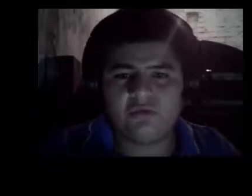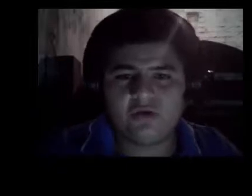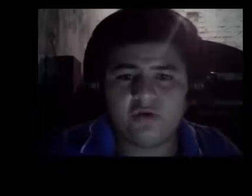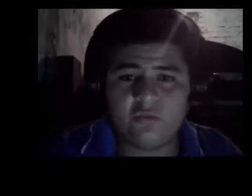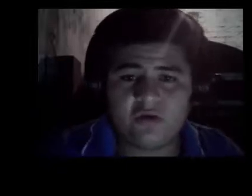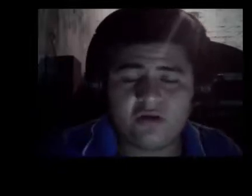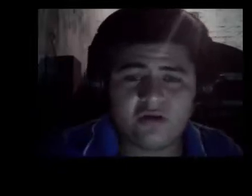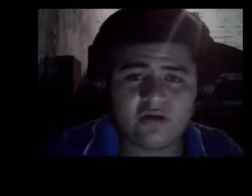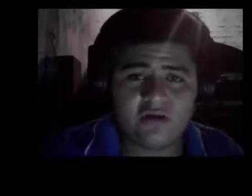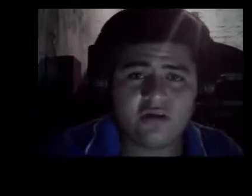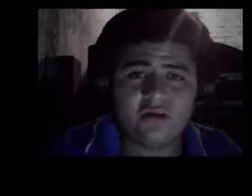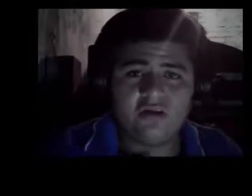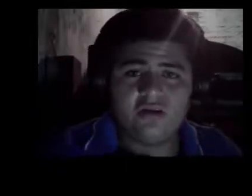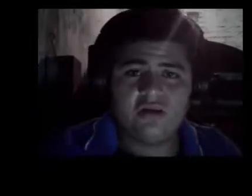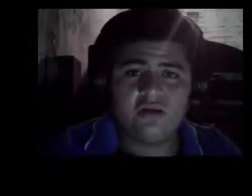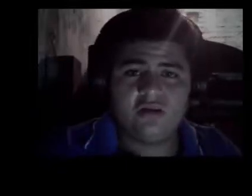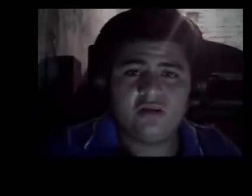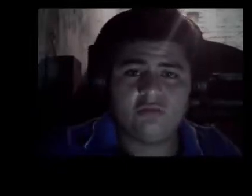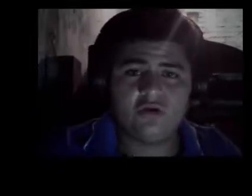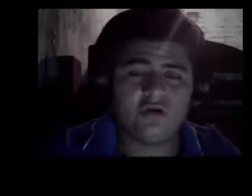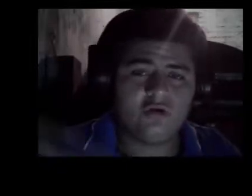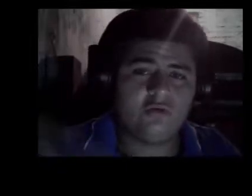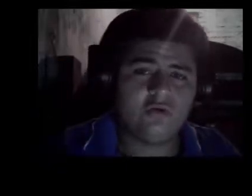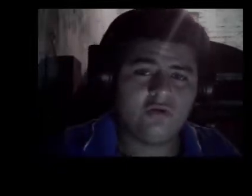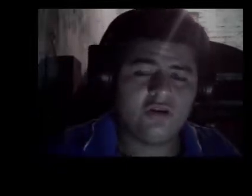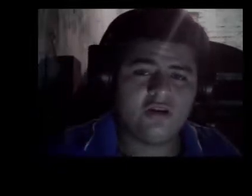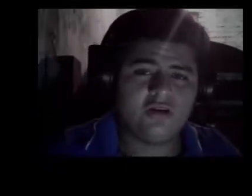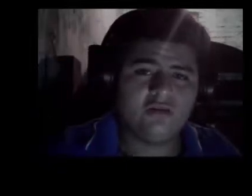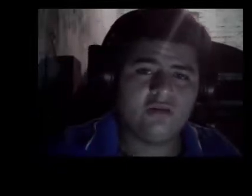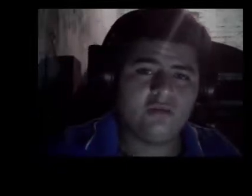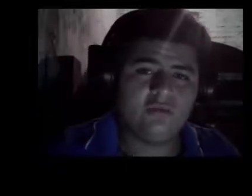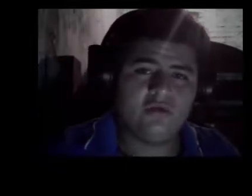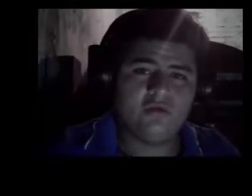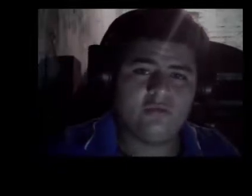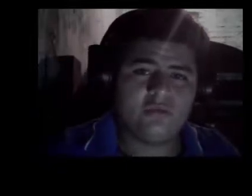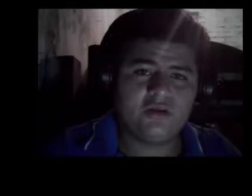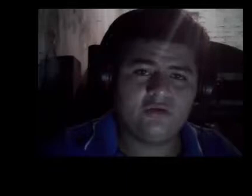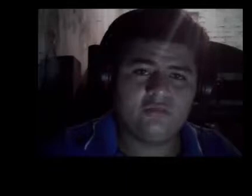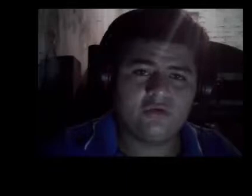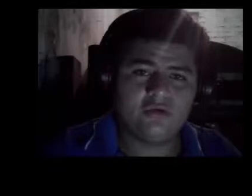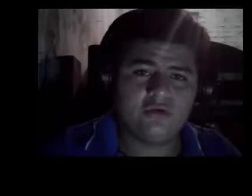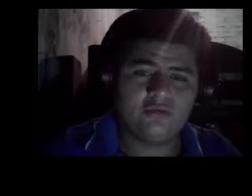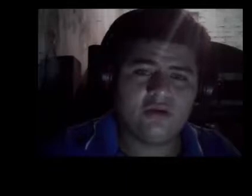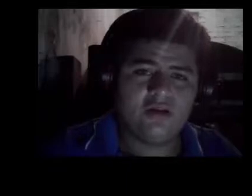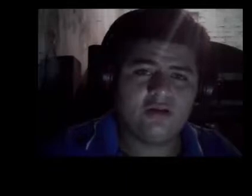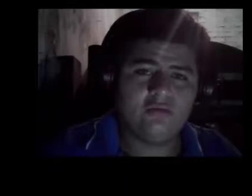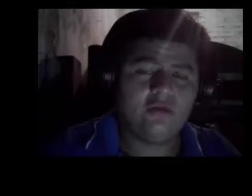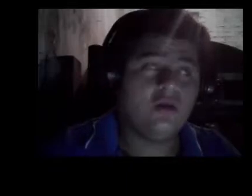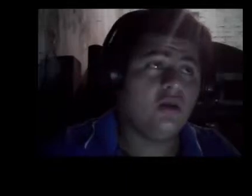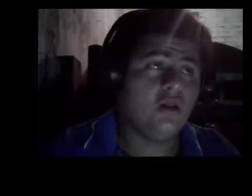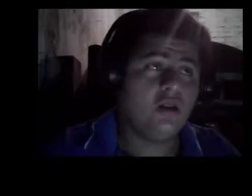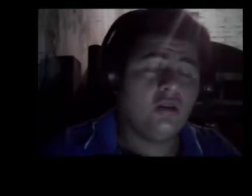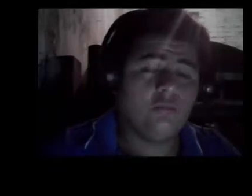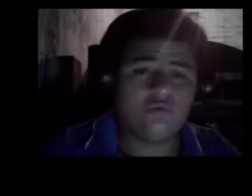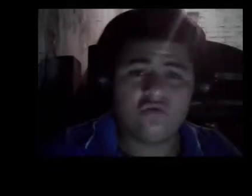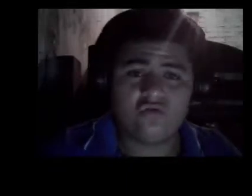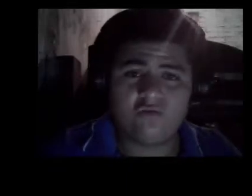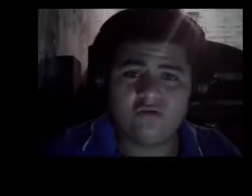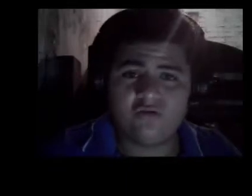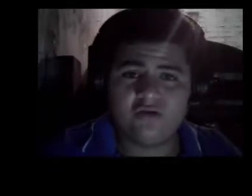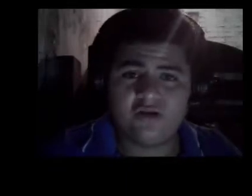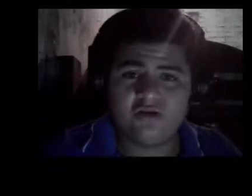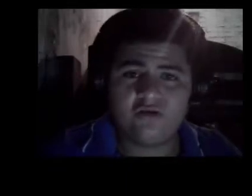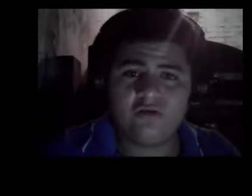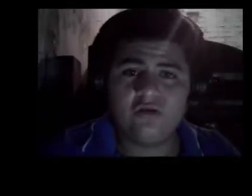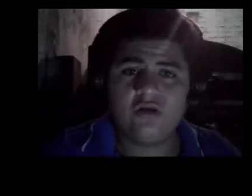varios problemas de copyright, así que si quieren, bueno, les dejo el video original y también apóyenlo en Patreon, porque bueno, vale mucho su